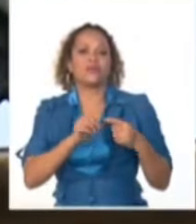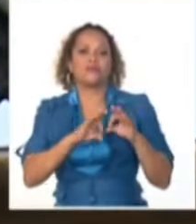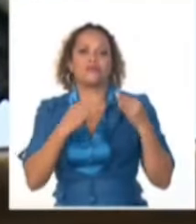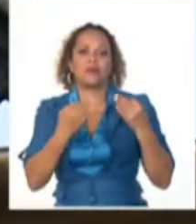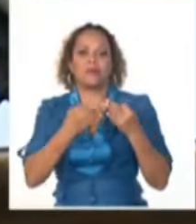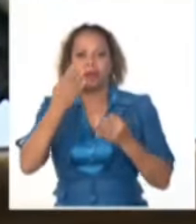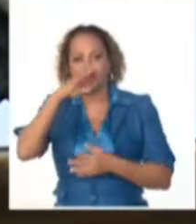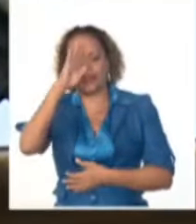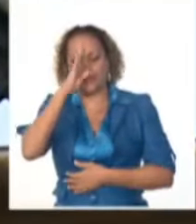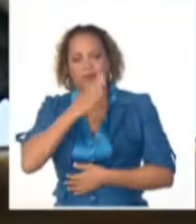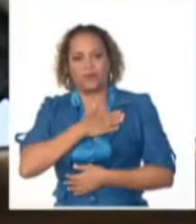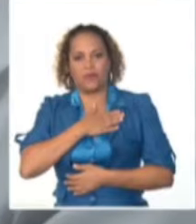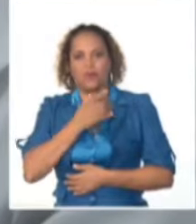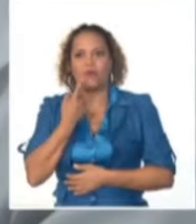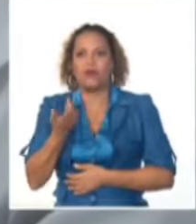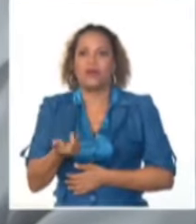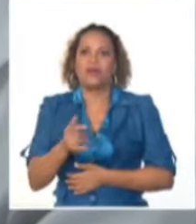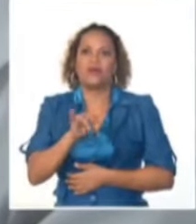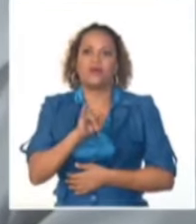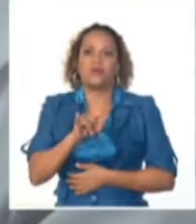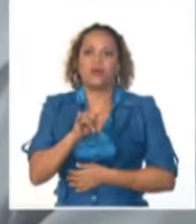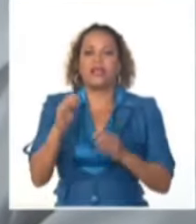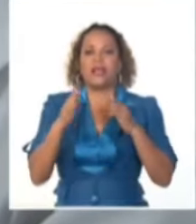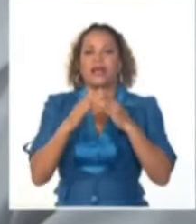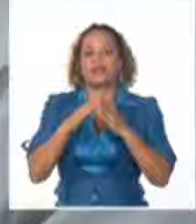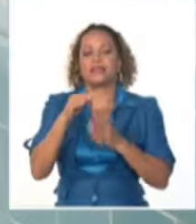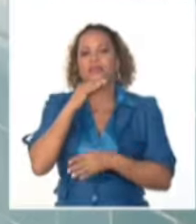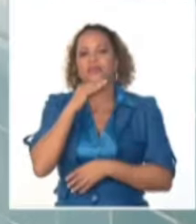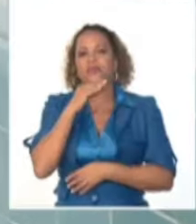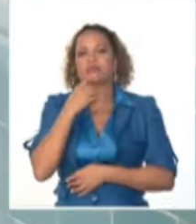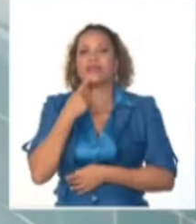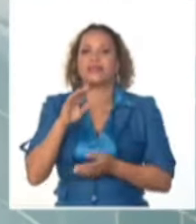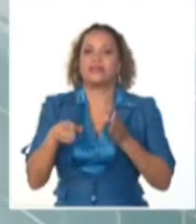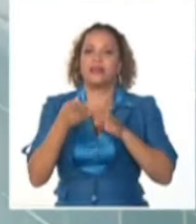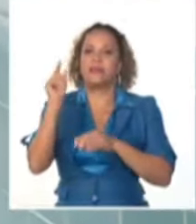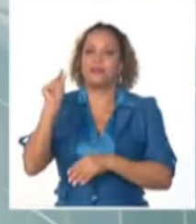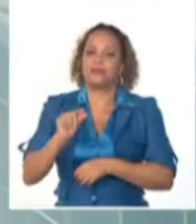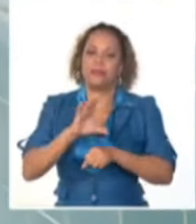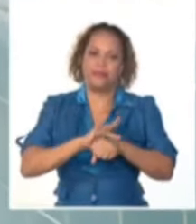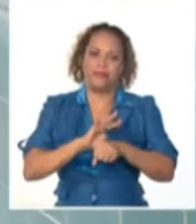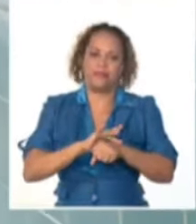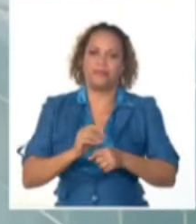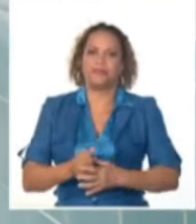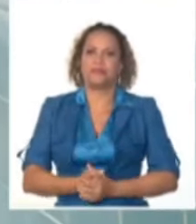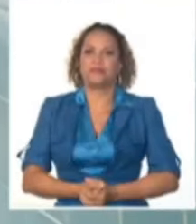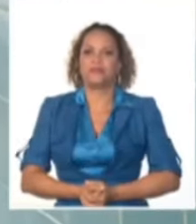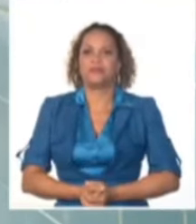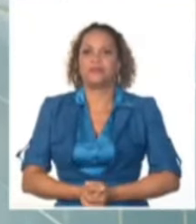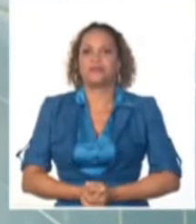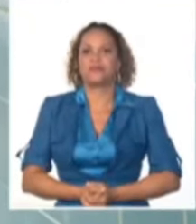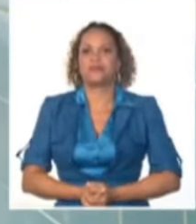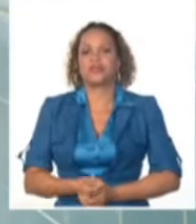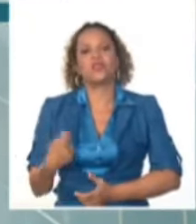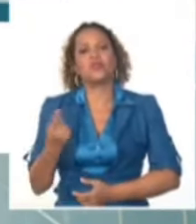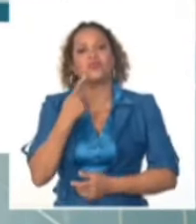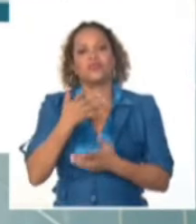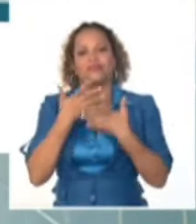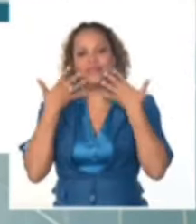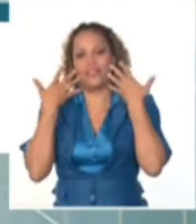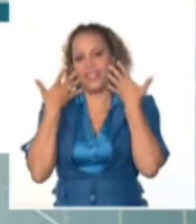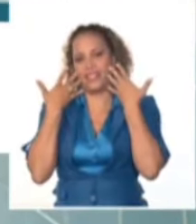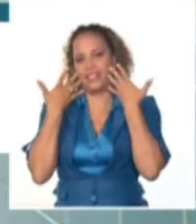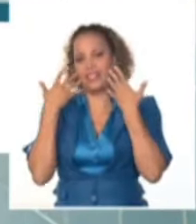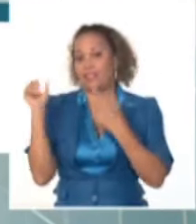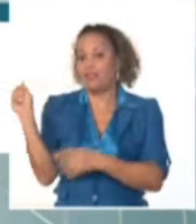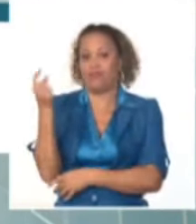batas blancas de la Casa Azul que cura y salva. Nosotros estamos muy felices, es lo primero, porque hemos ganado